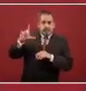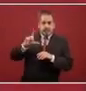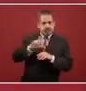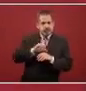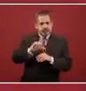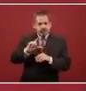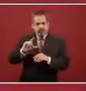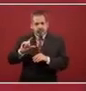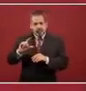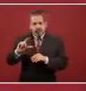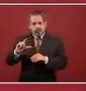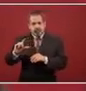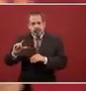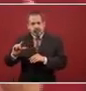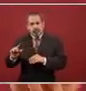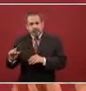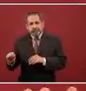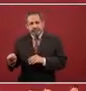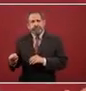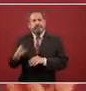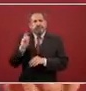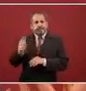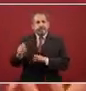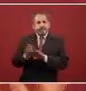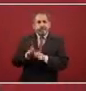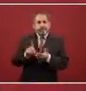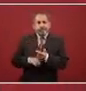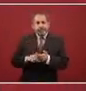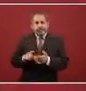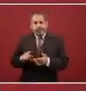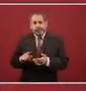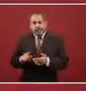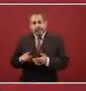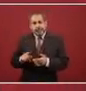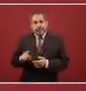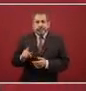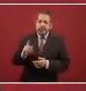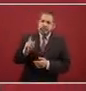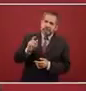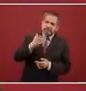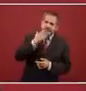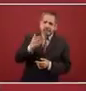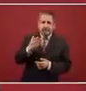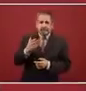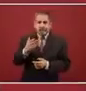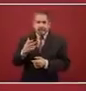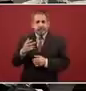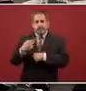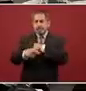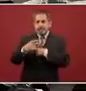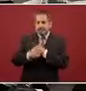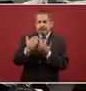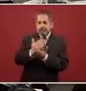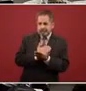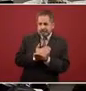y entonces eso lleva a un efecto quizá no tan deseable, pero mucho menos peligroso que tener muchos casos los